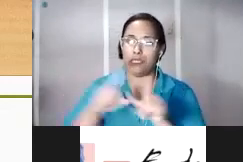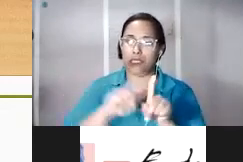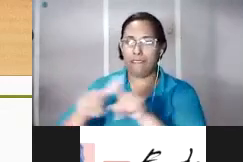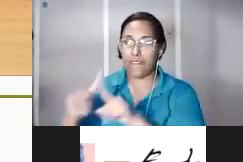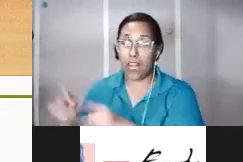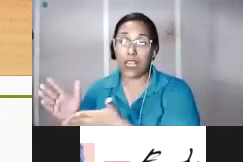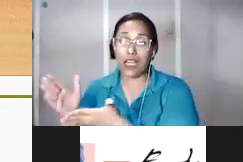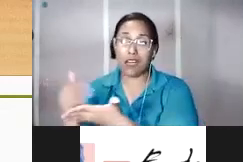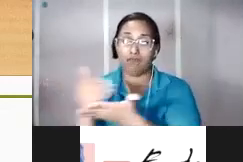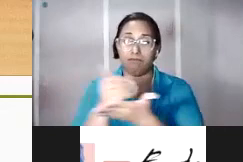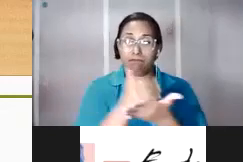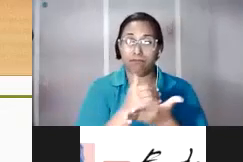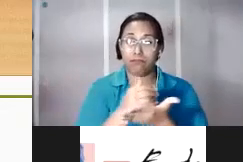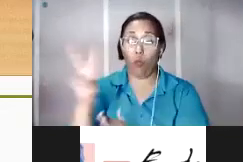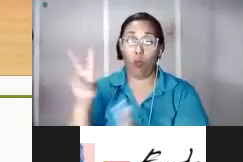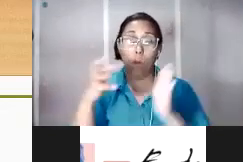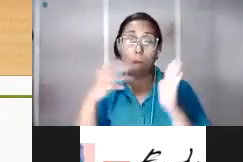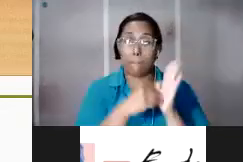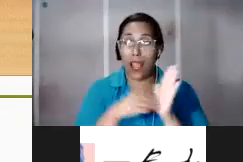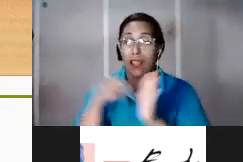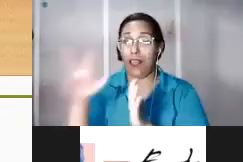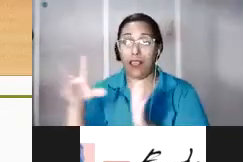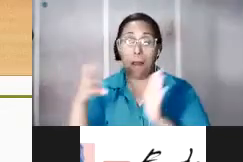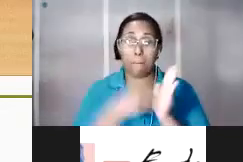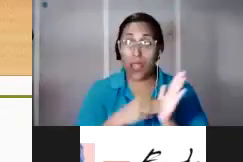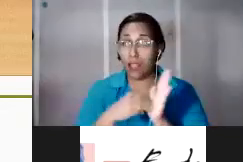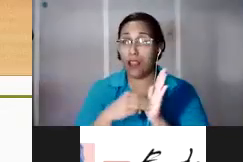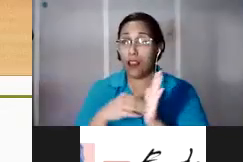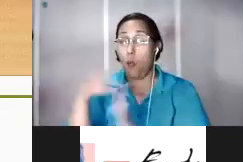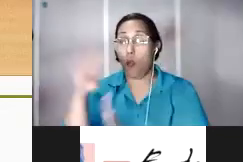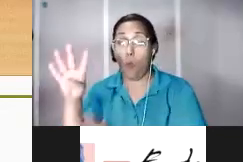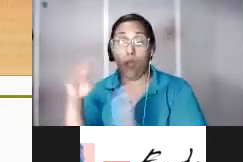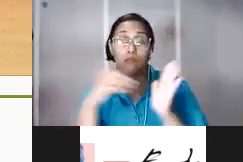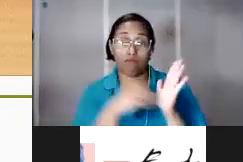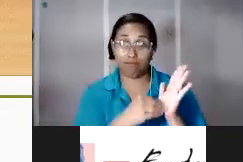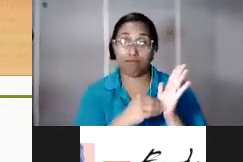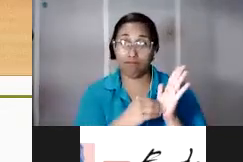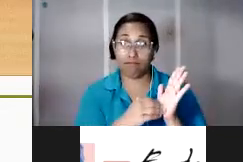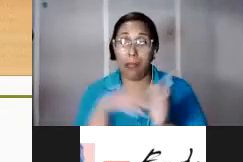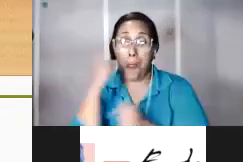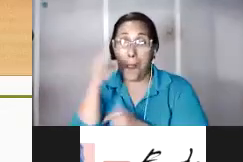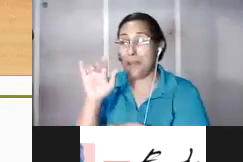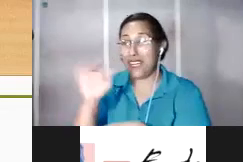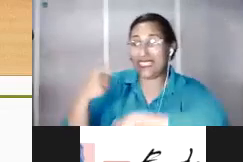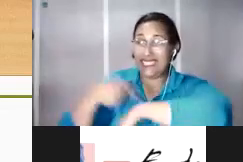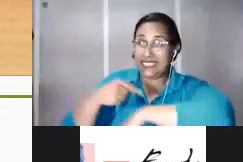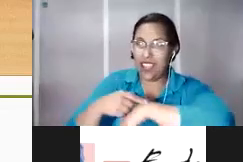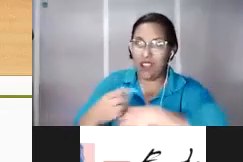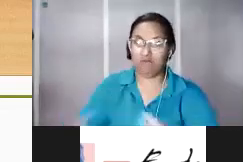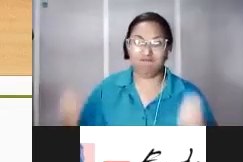recaudaron entre 2.000, 3.000 y hasta 4.000 dólares, que para la época era un